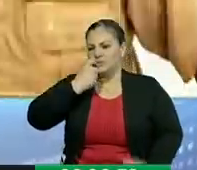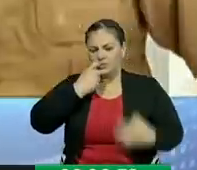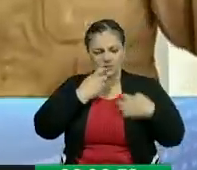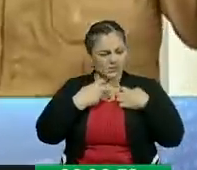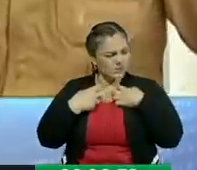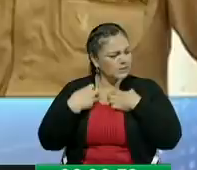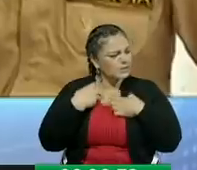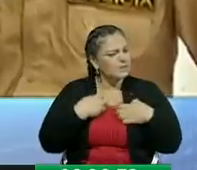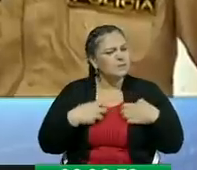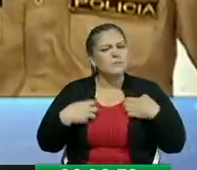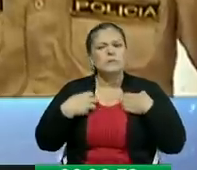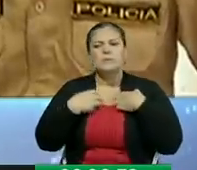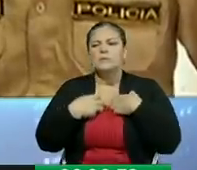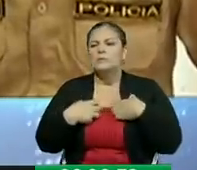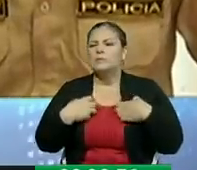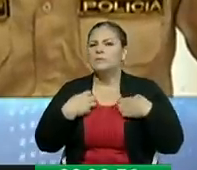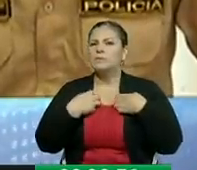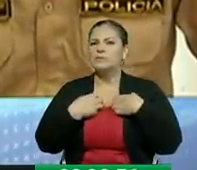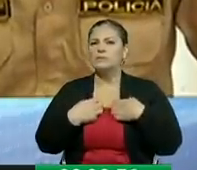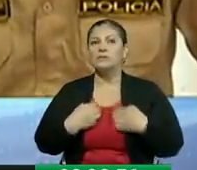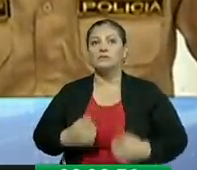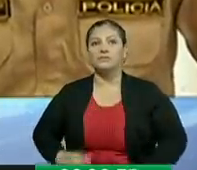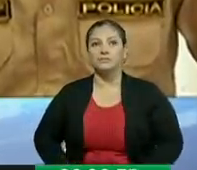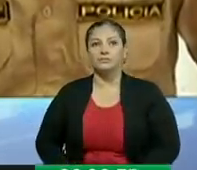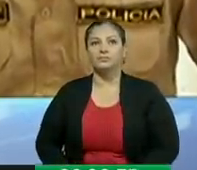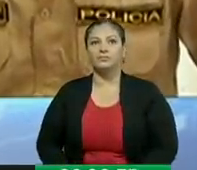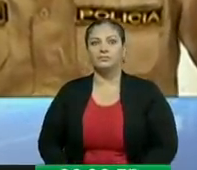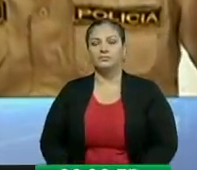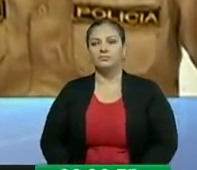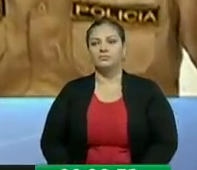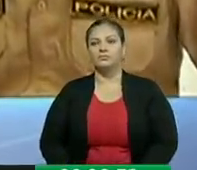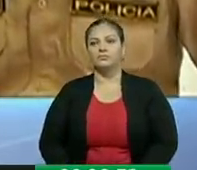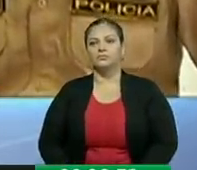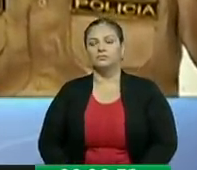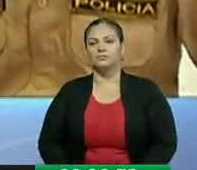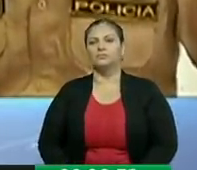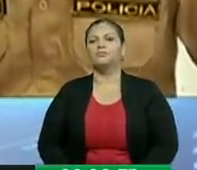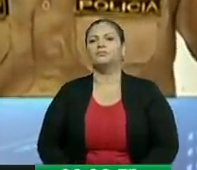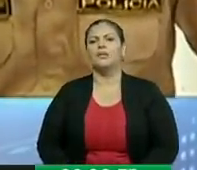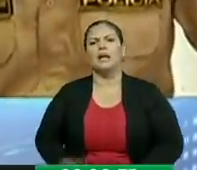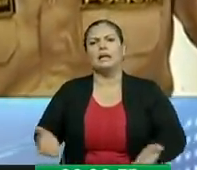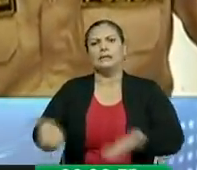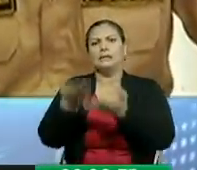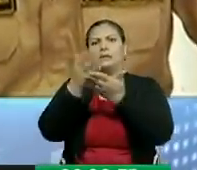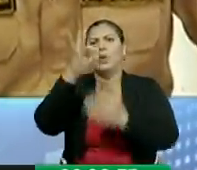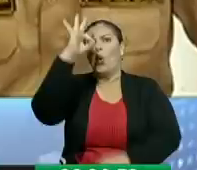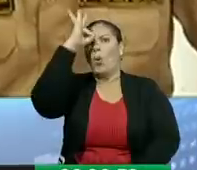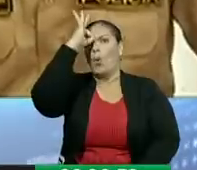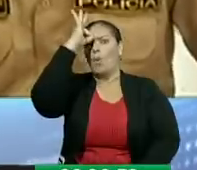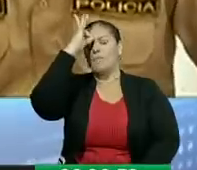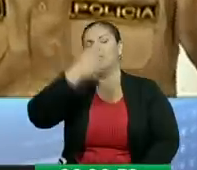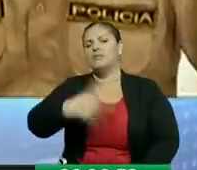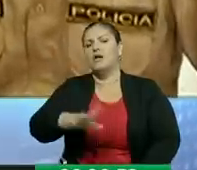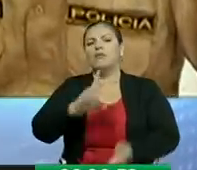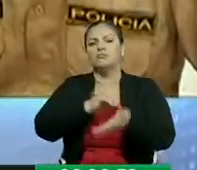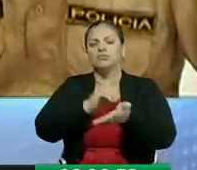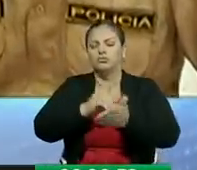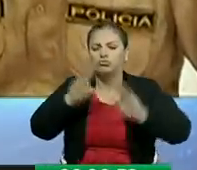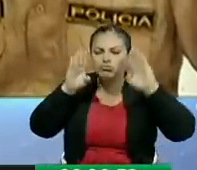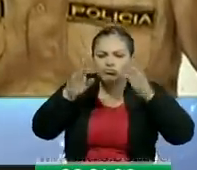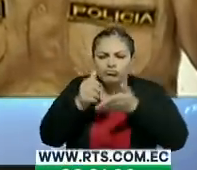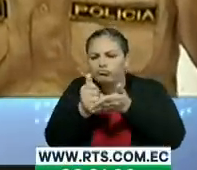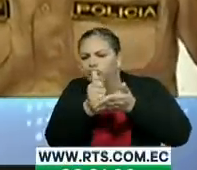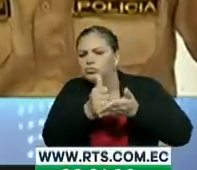femicidio. Está completamente fuera de peligro, está estable, incluso salió ya